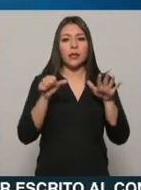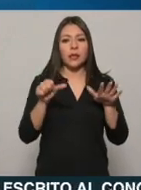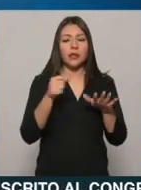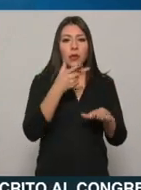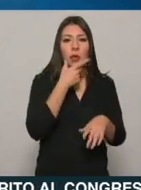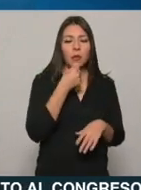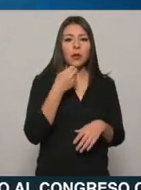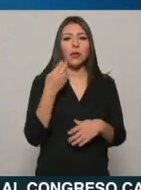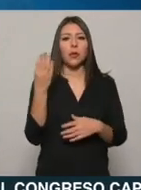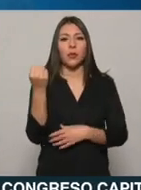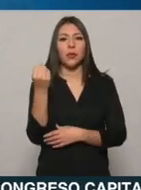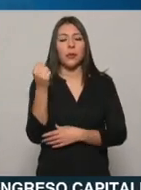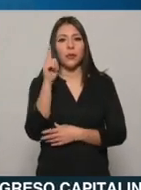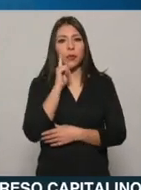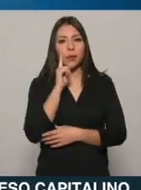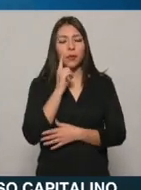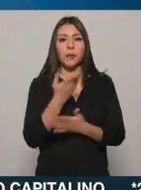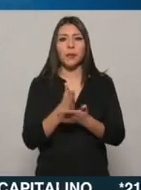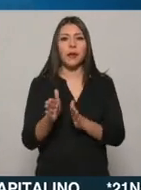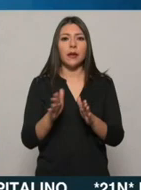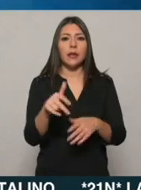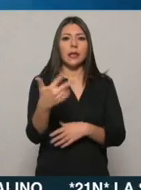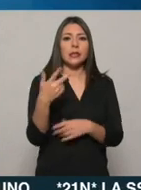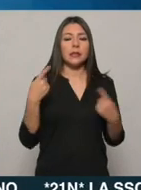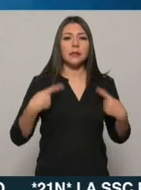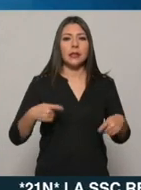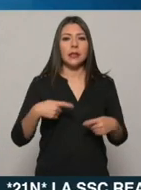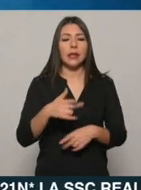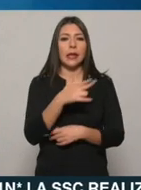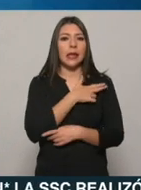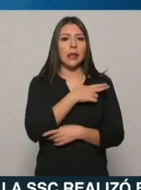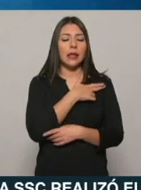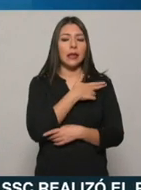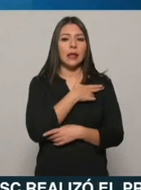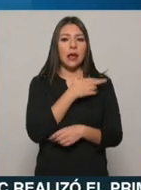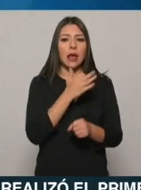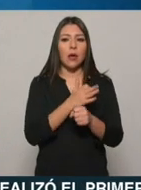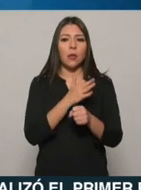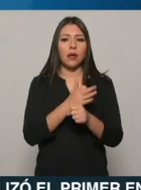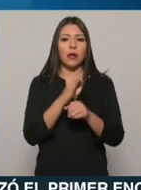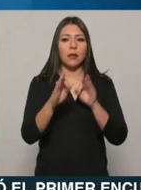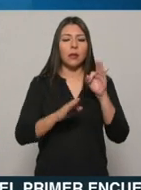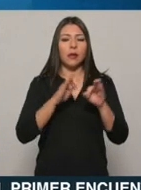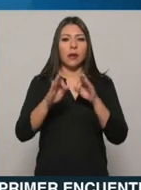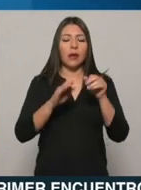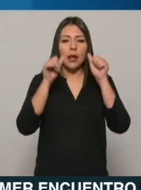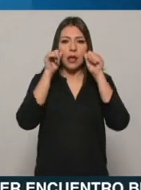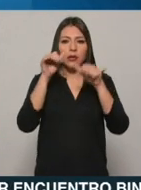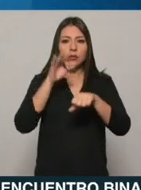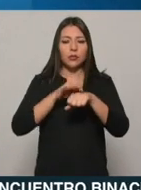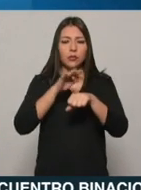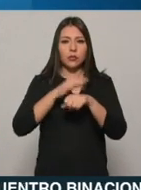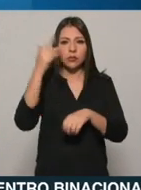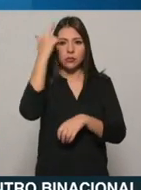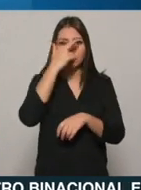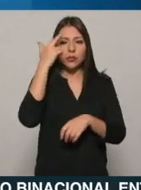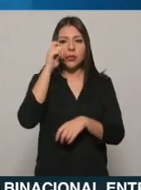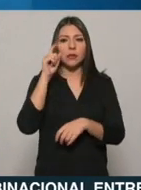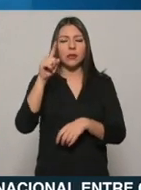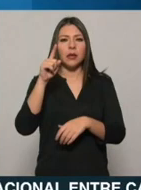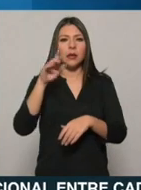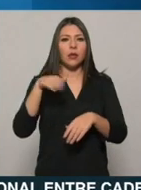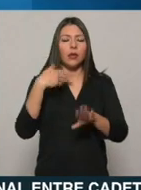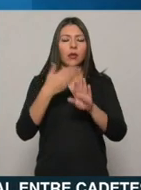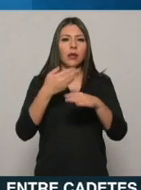y 9 mujeres, así como 13 personas heridas, mismas que reciben atención médica tras el ataque al bar Caballo Blanco